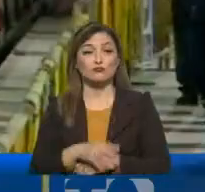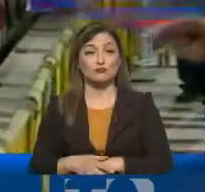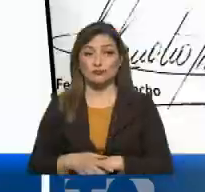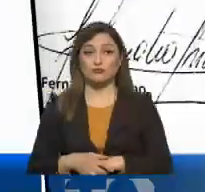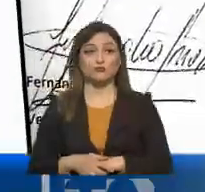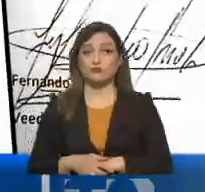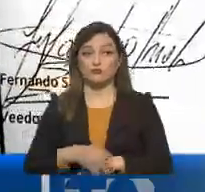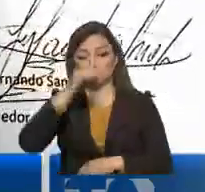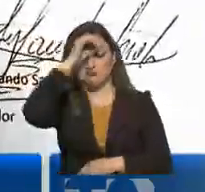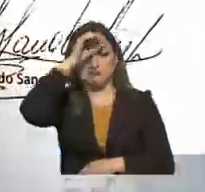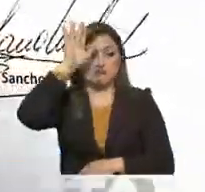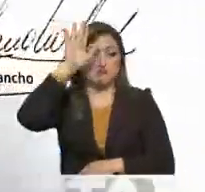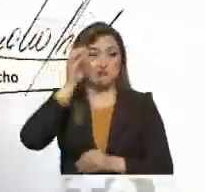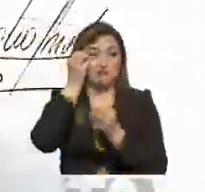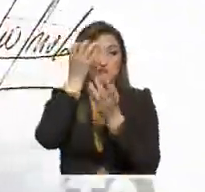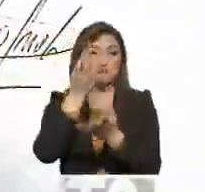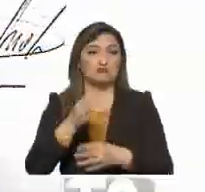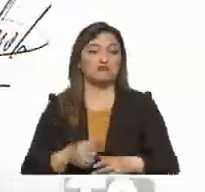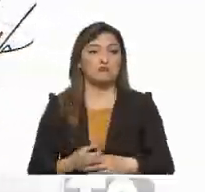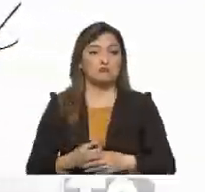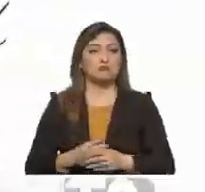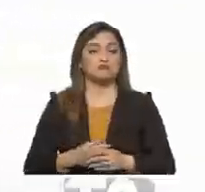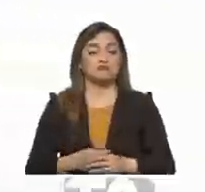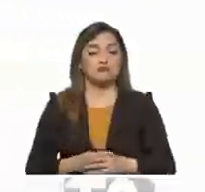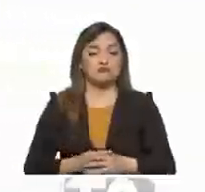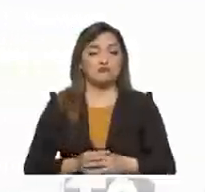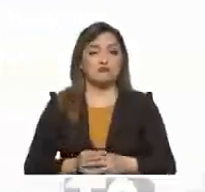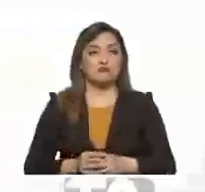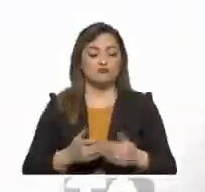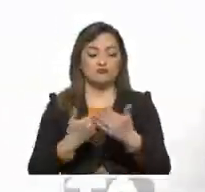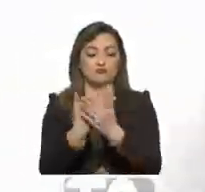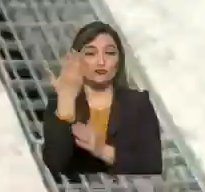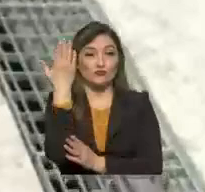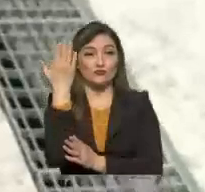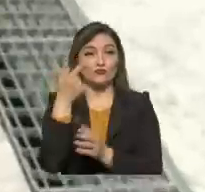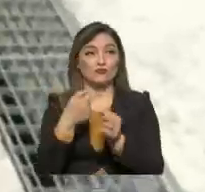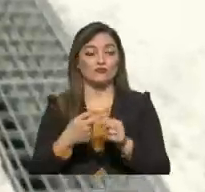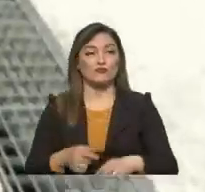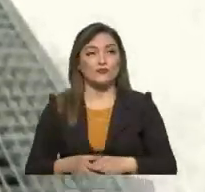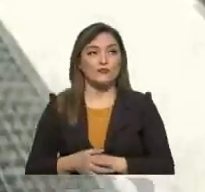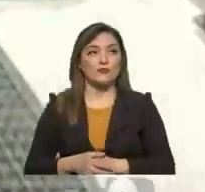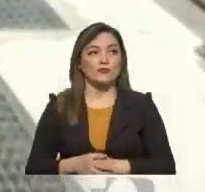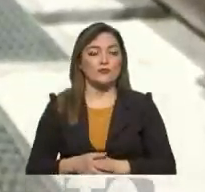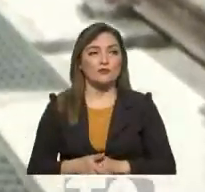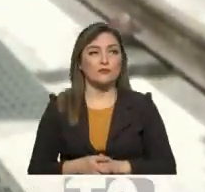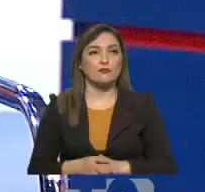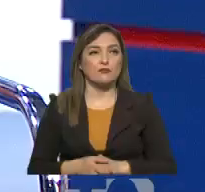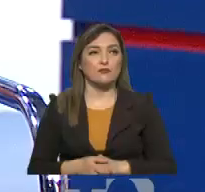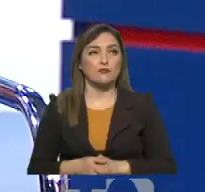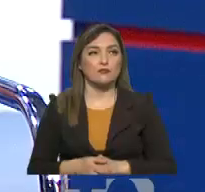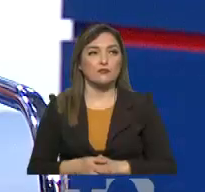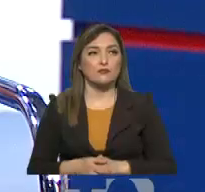tenía conocimiento del informe, y eventualmente por el nuevo alcalde de Quito. Paul Coello, 24